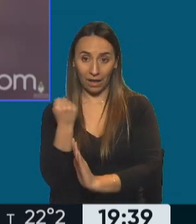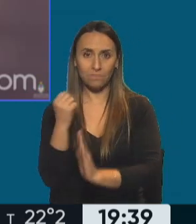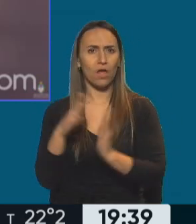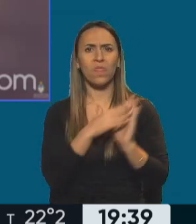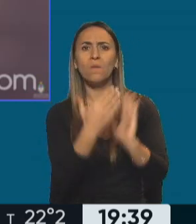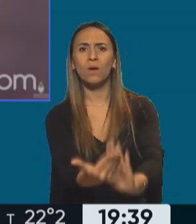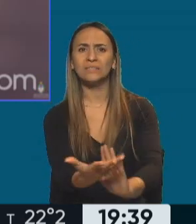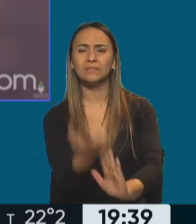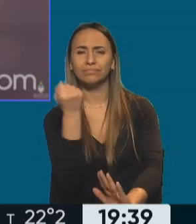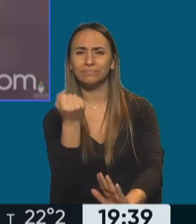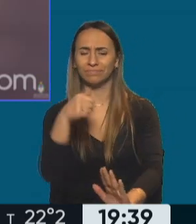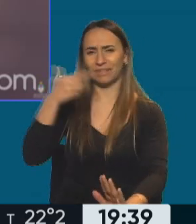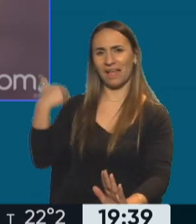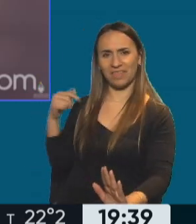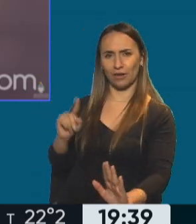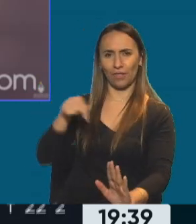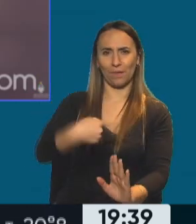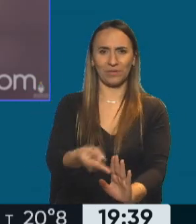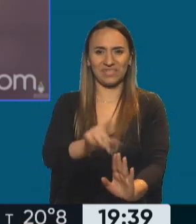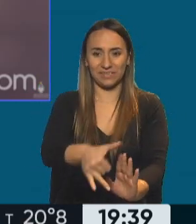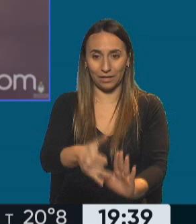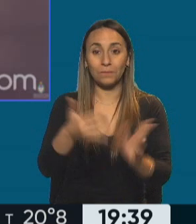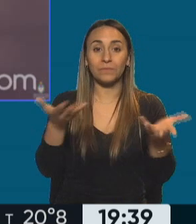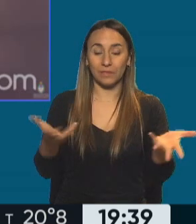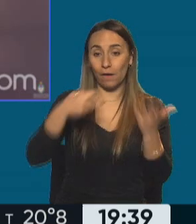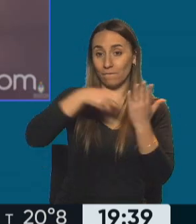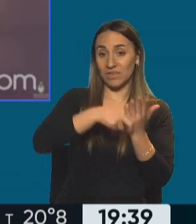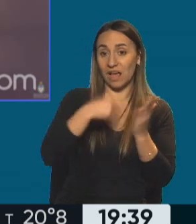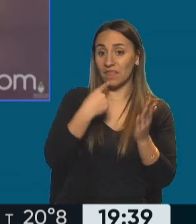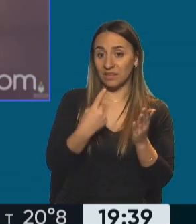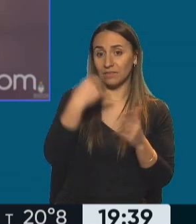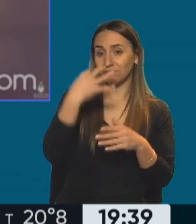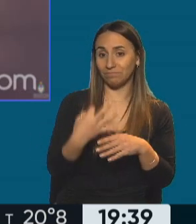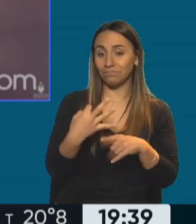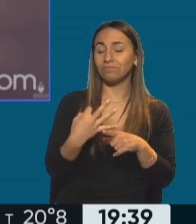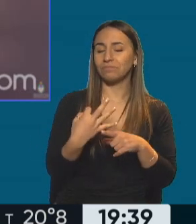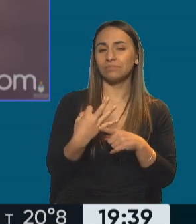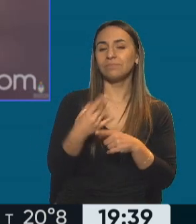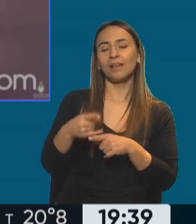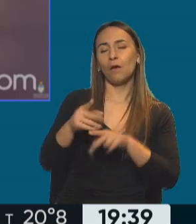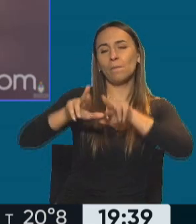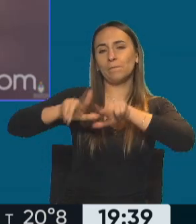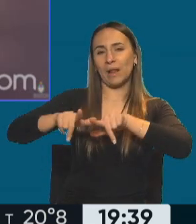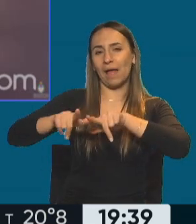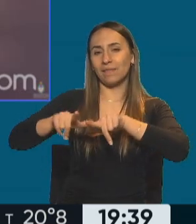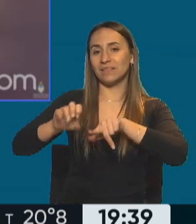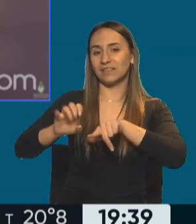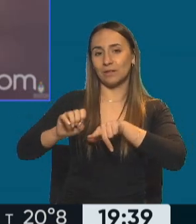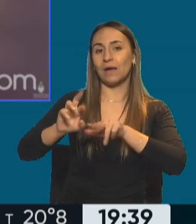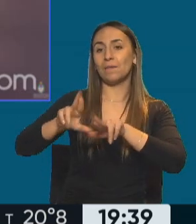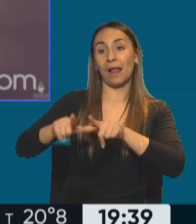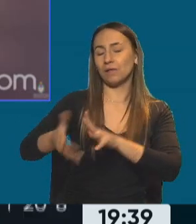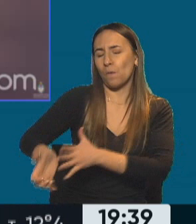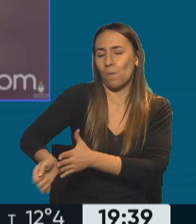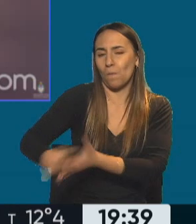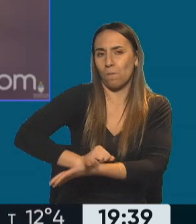después. De esa cuestión, los fiscales sostienen que existió un plan denominado Plan Limpia en Todo.